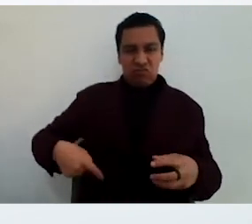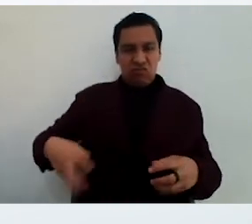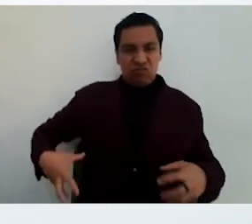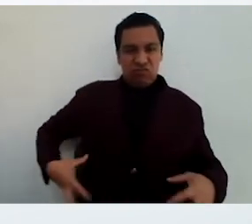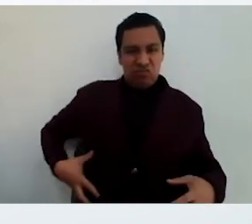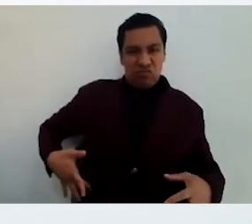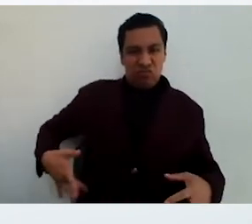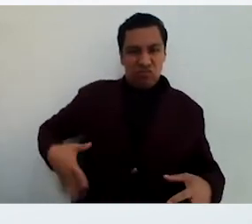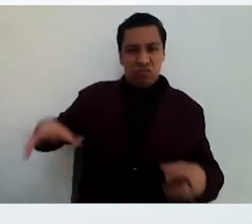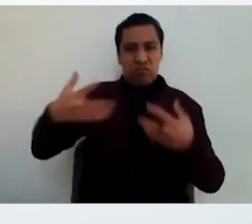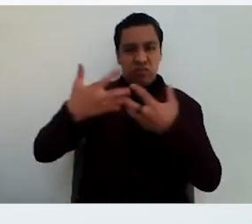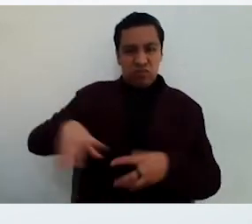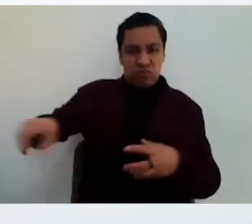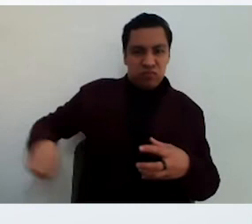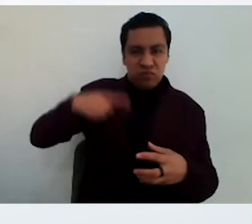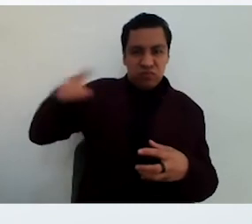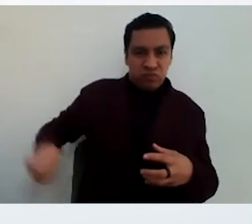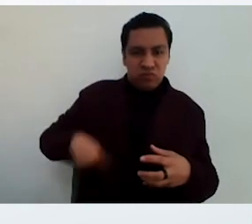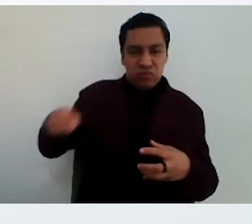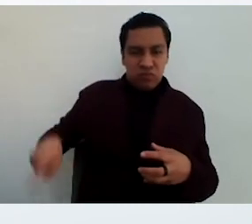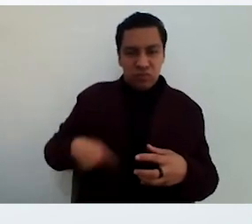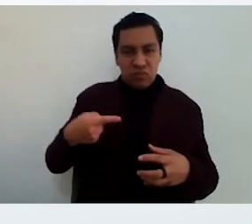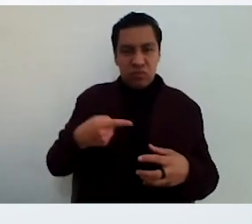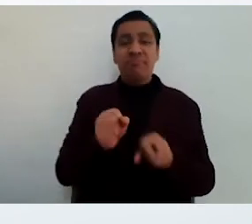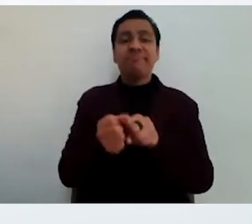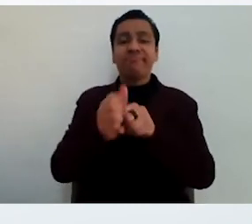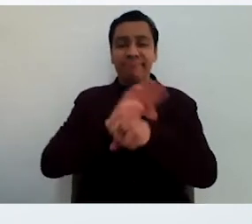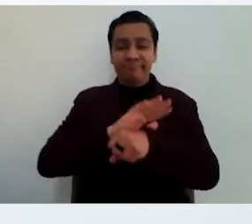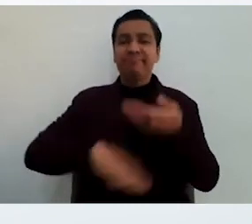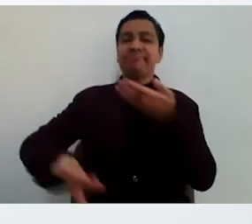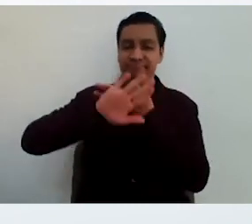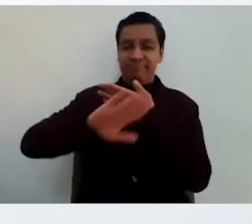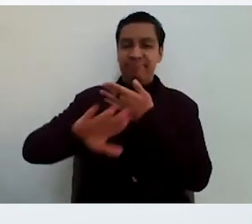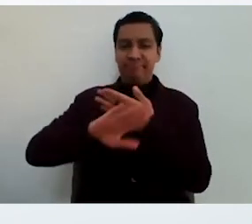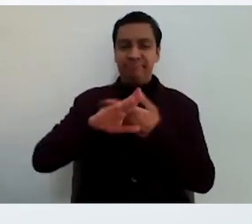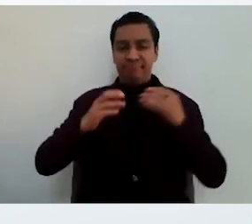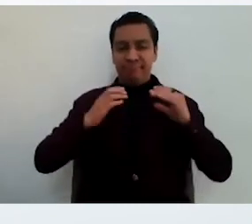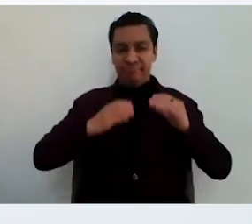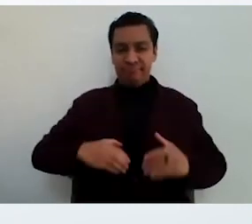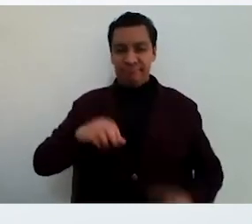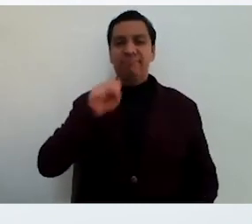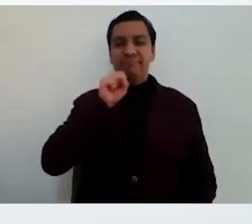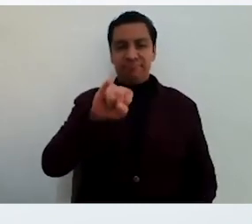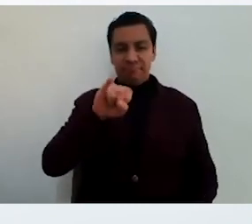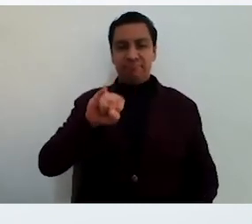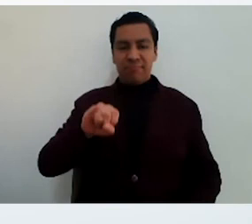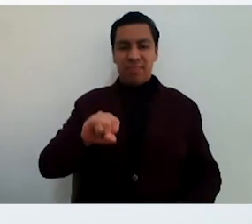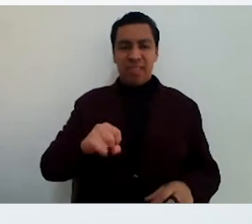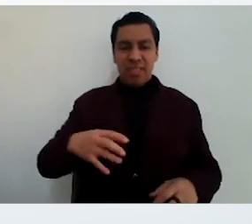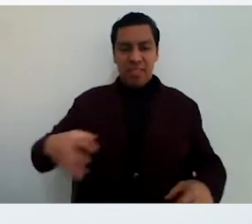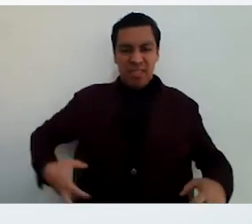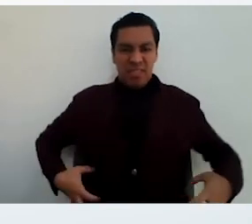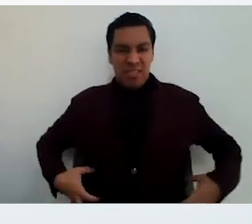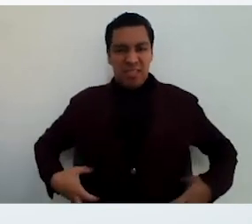daño que no sabemos de qué nivel de gravedad sea y que a lo mejor lo dejan con insuficiencia renal